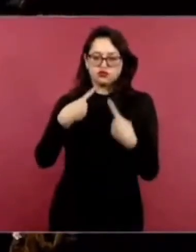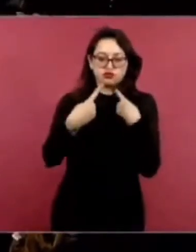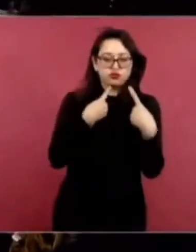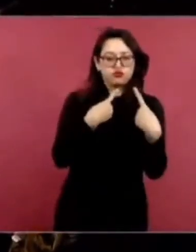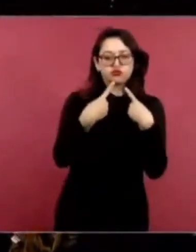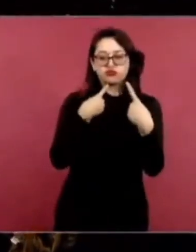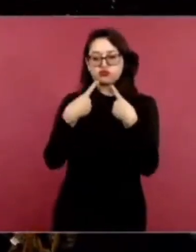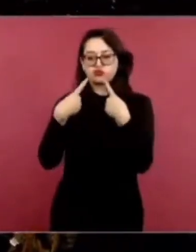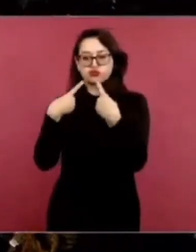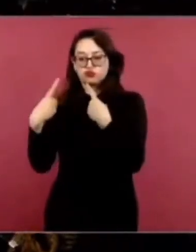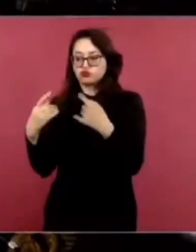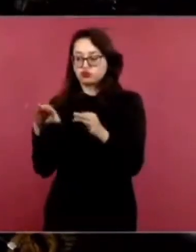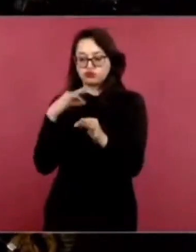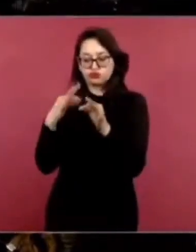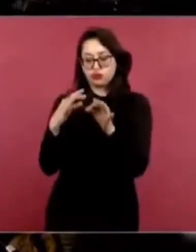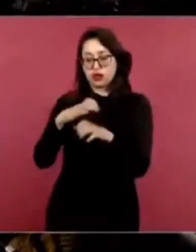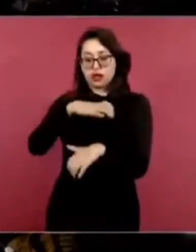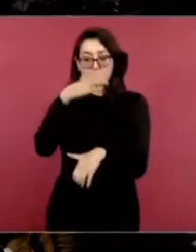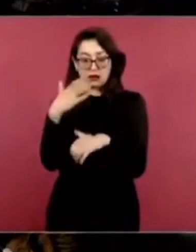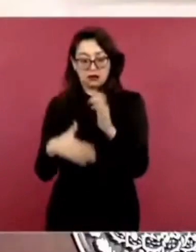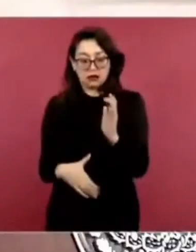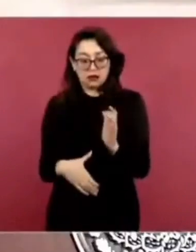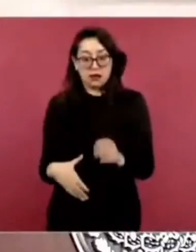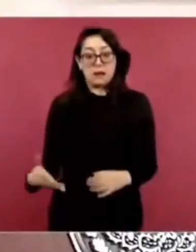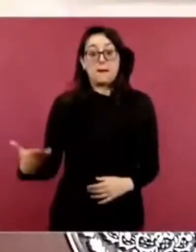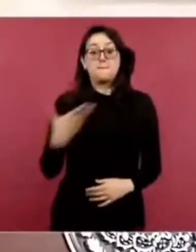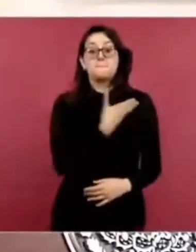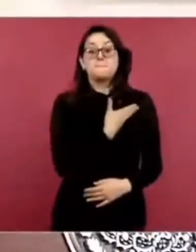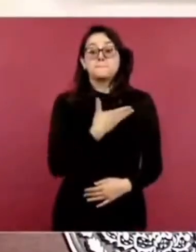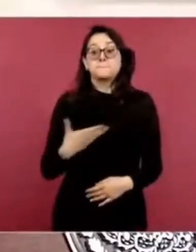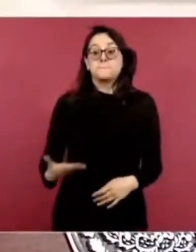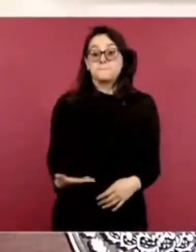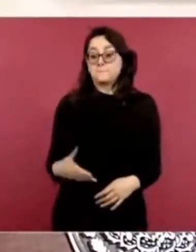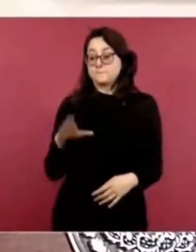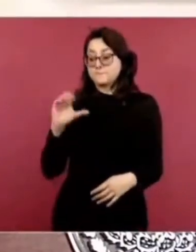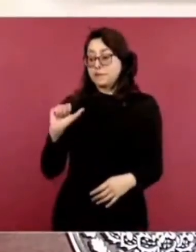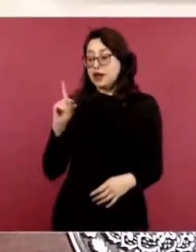y el presidente Calderón pone en su Twitter